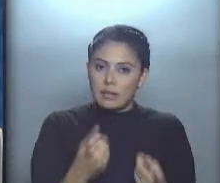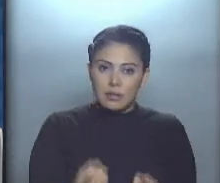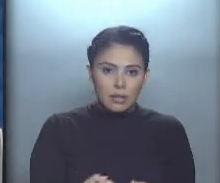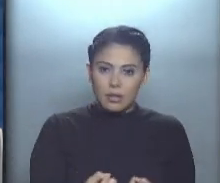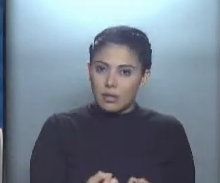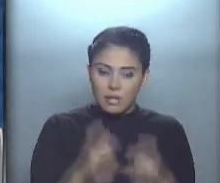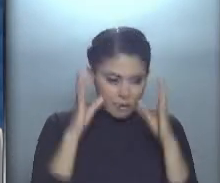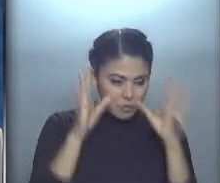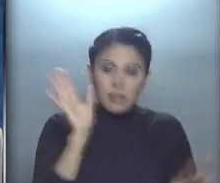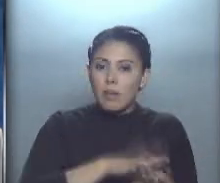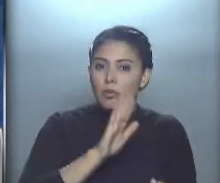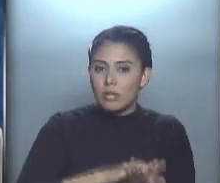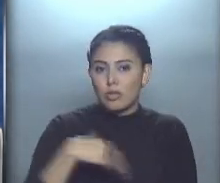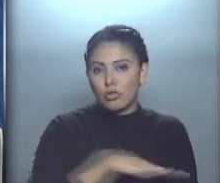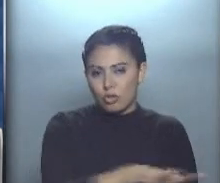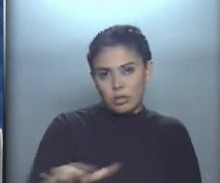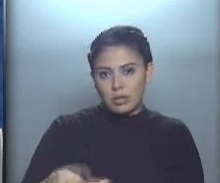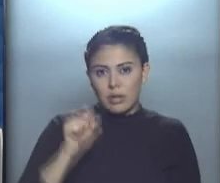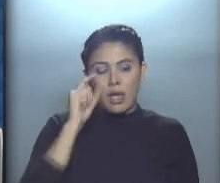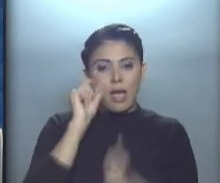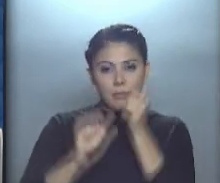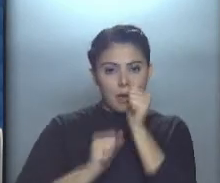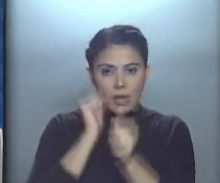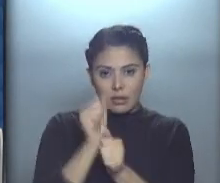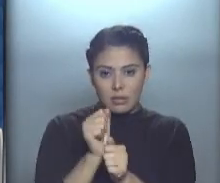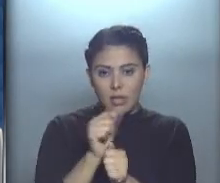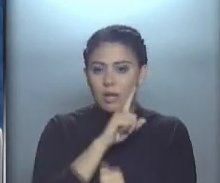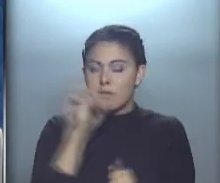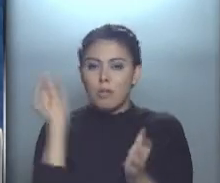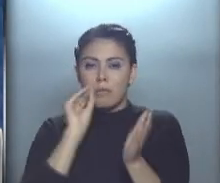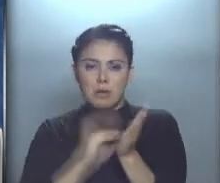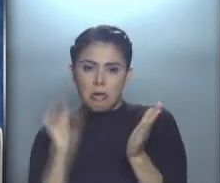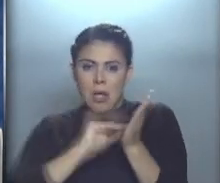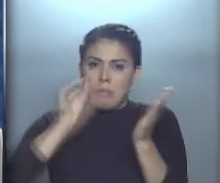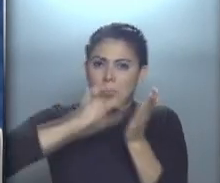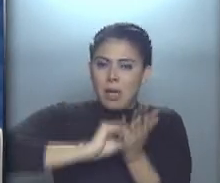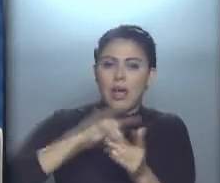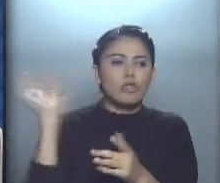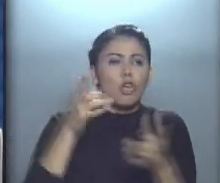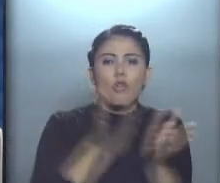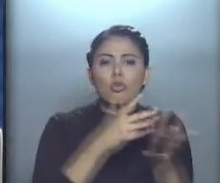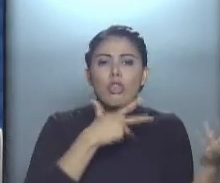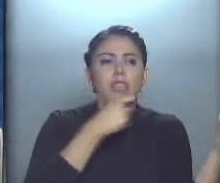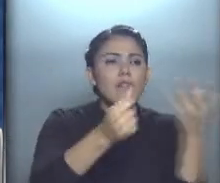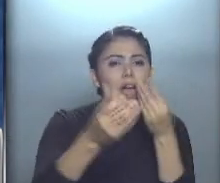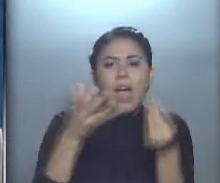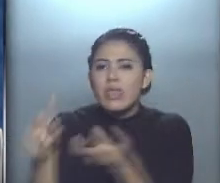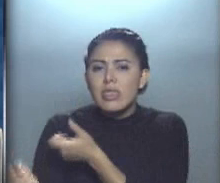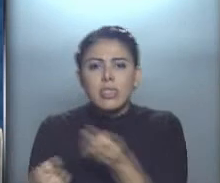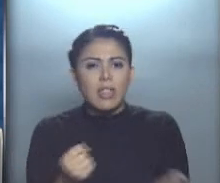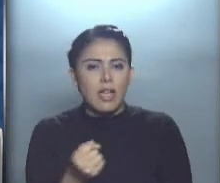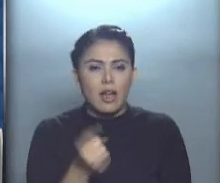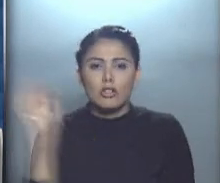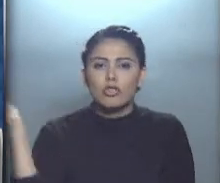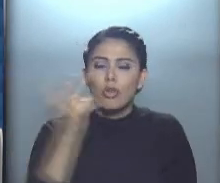apelar a la responsabilidad social empresarial, a la no remarcación, a defendernos entre todos los argentinos. Defendernos entre todos